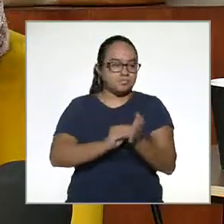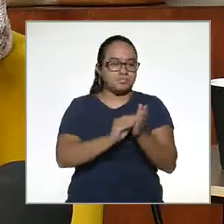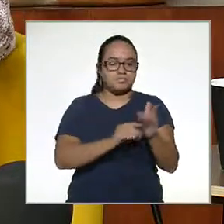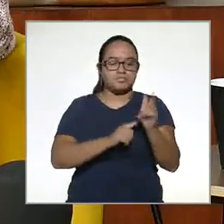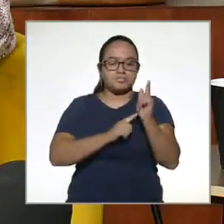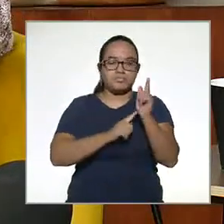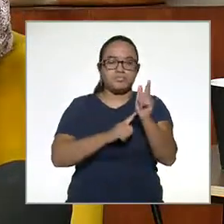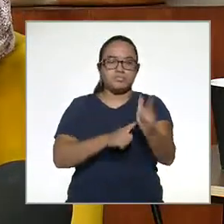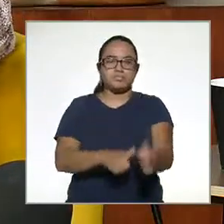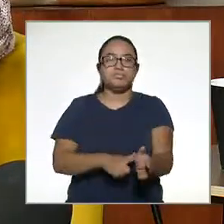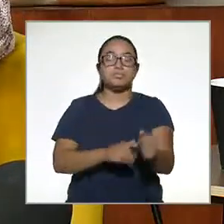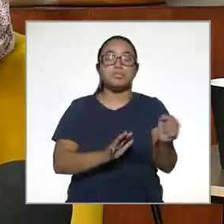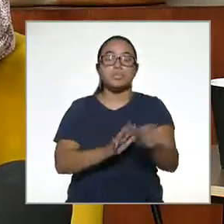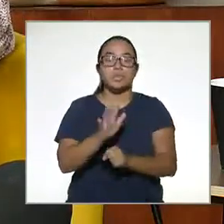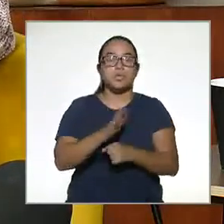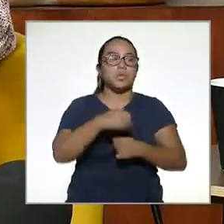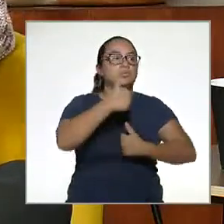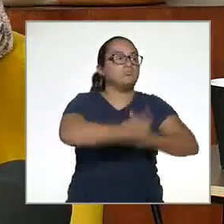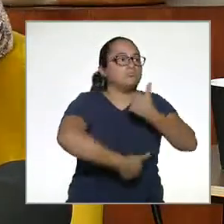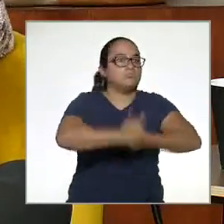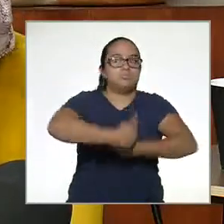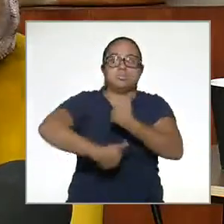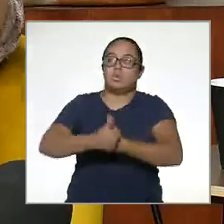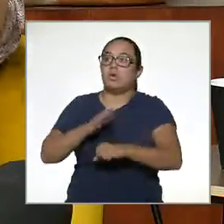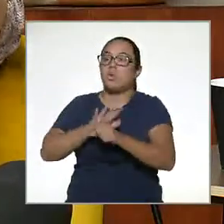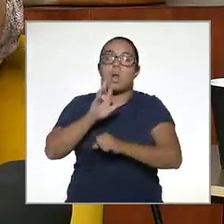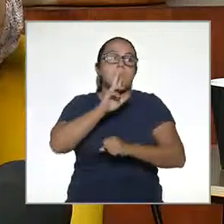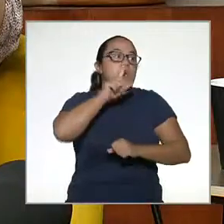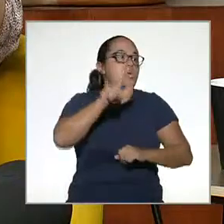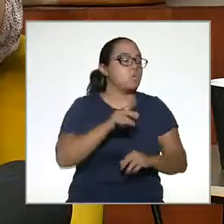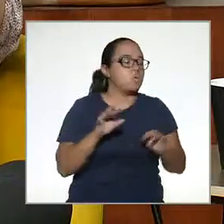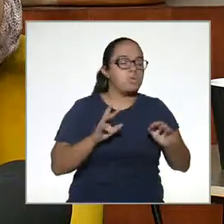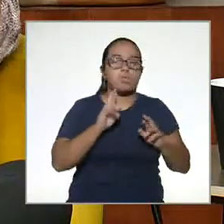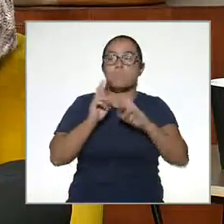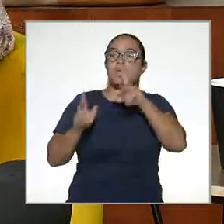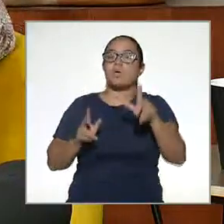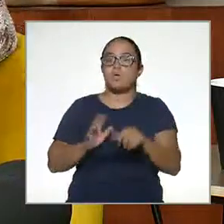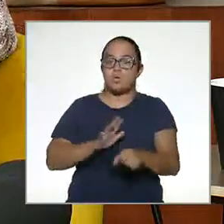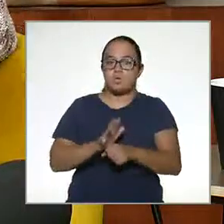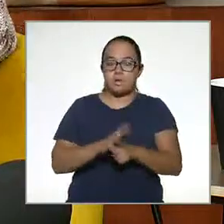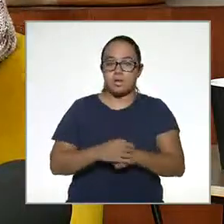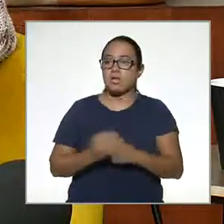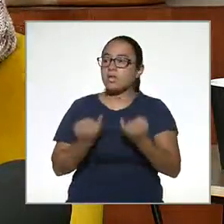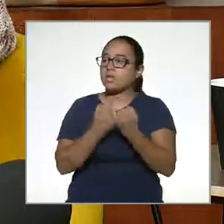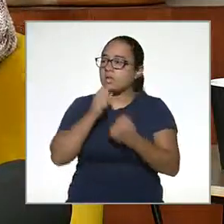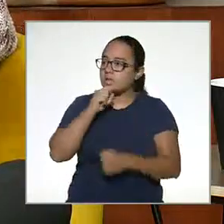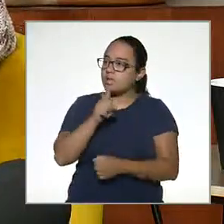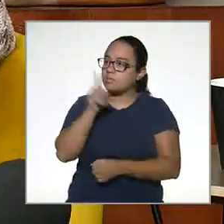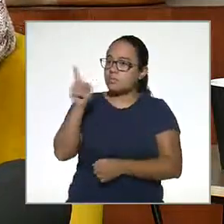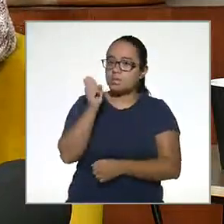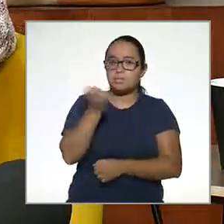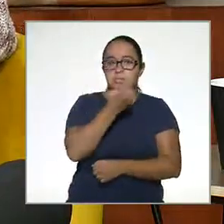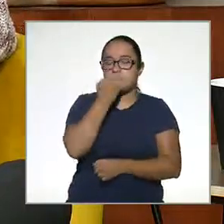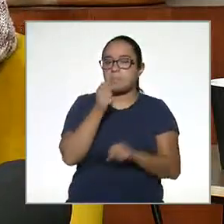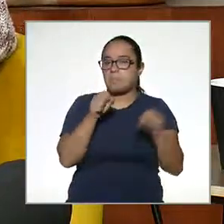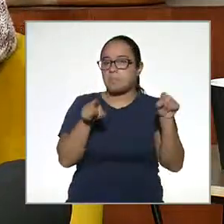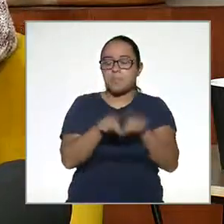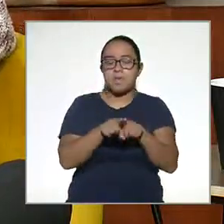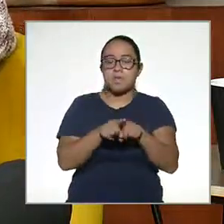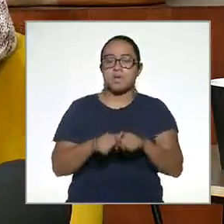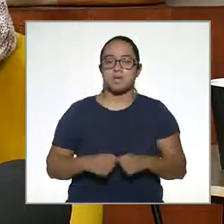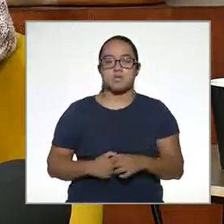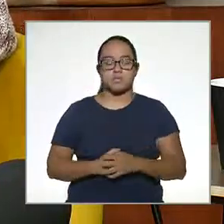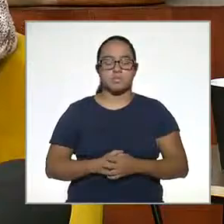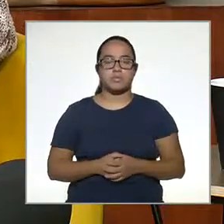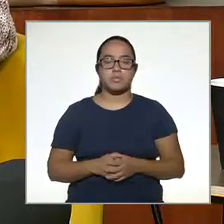¿no?, y el modelo que está es bajo la competencia. Y si nos vamos a los colegios, eso es lo mismo que sucede, porque es lo que jalan como el modelo.